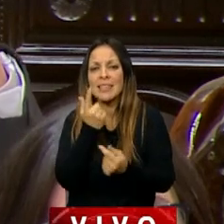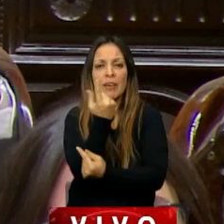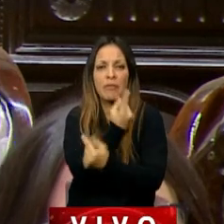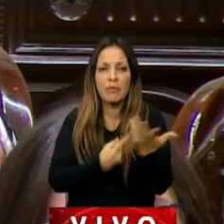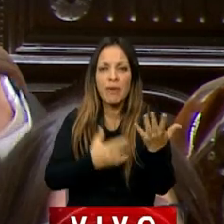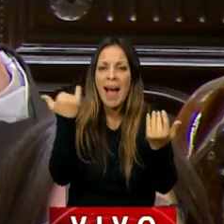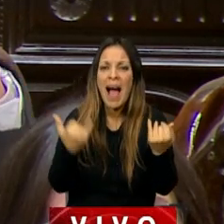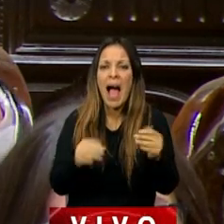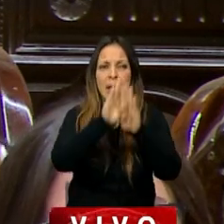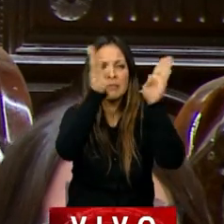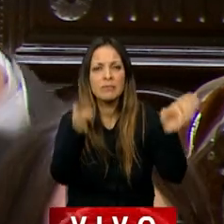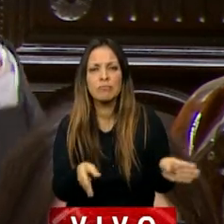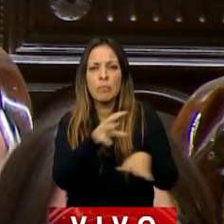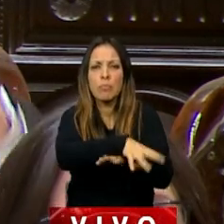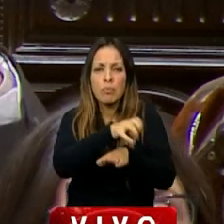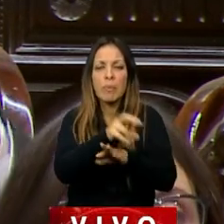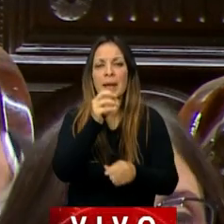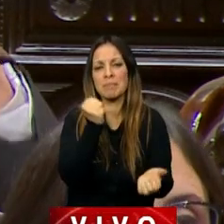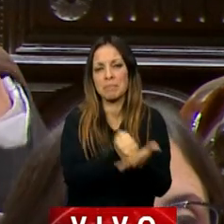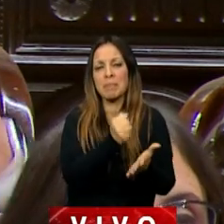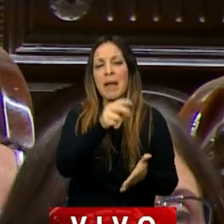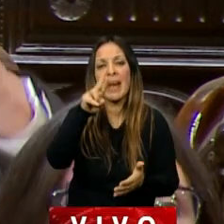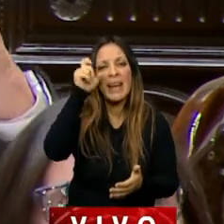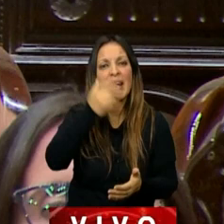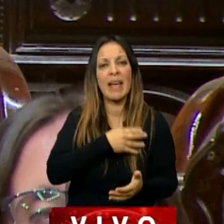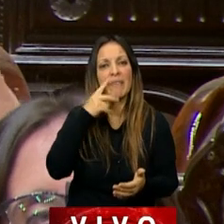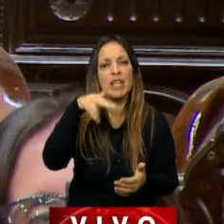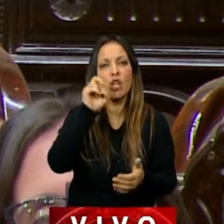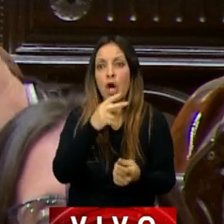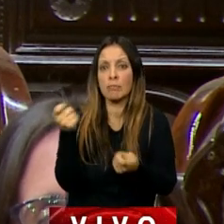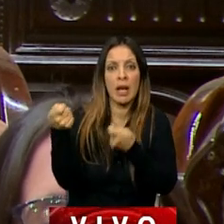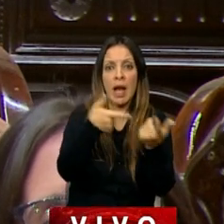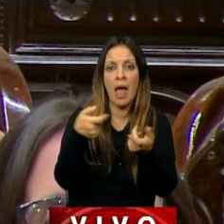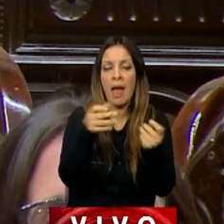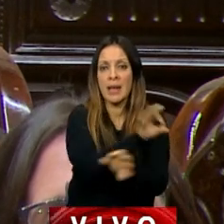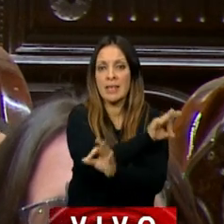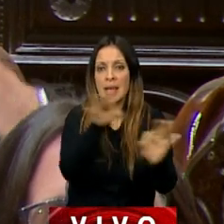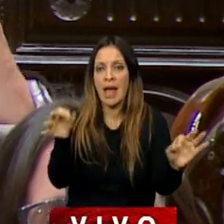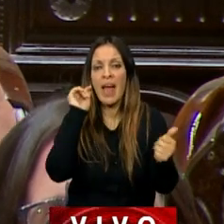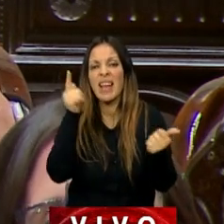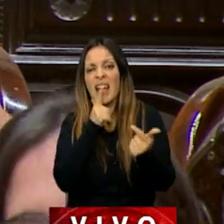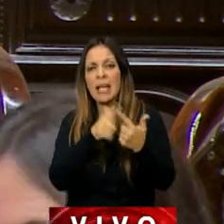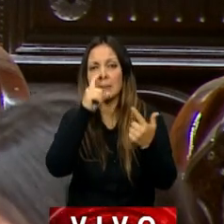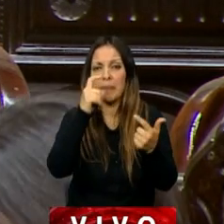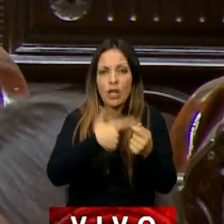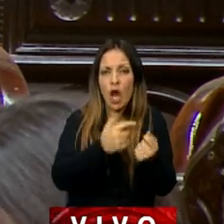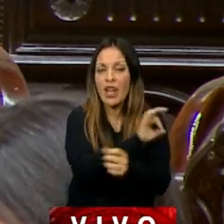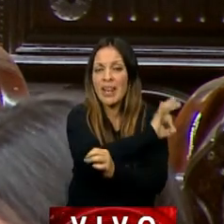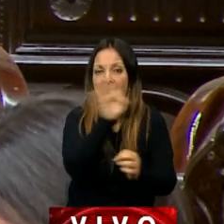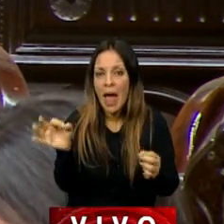una refinería como Refinor que no recibe petróleo ni recibe gas. Ese